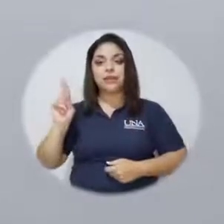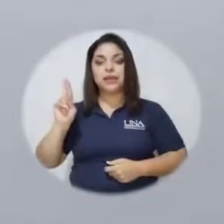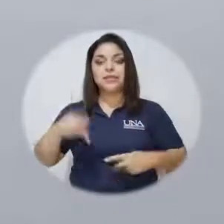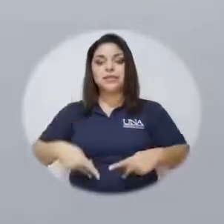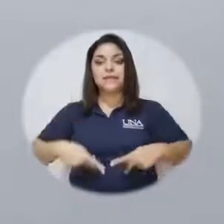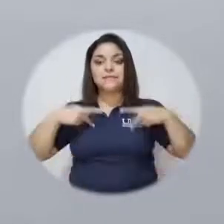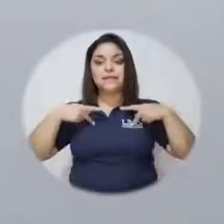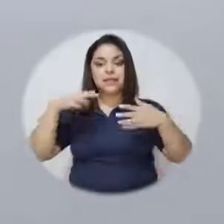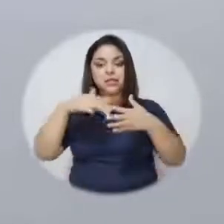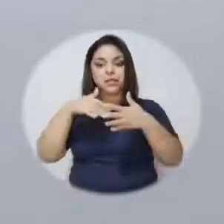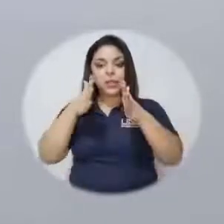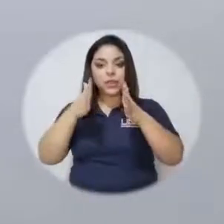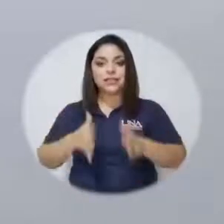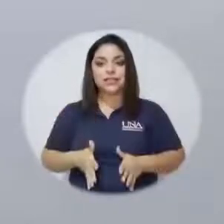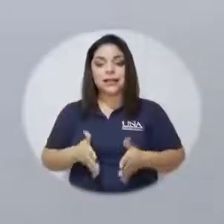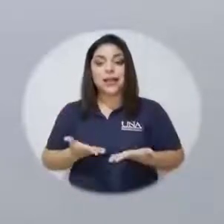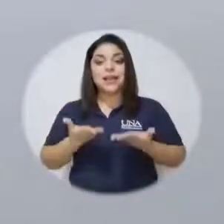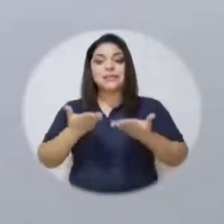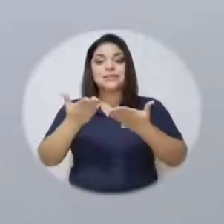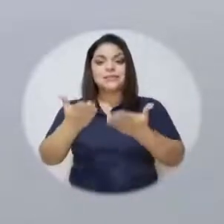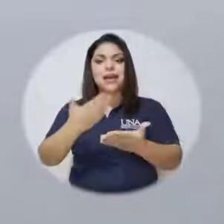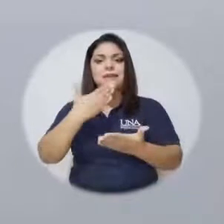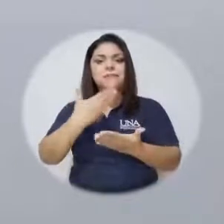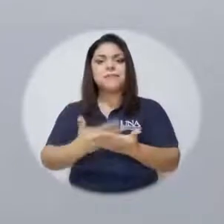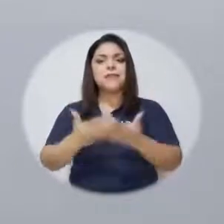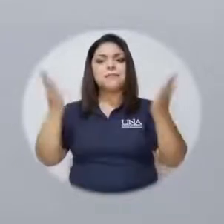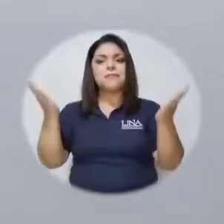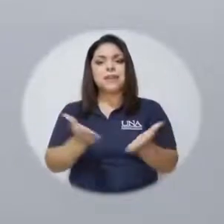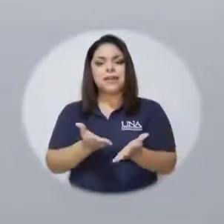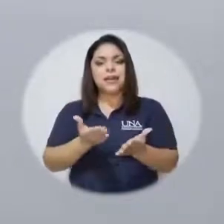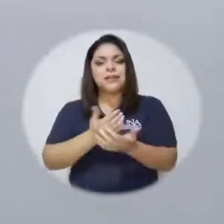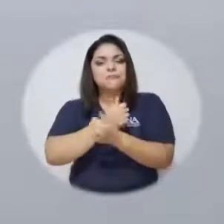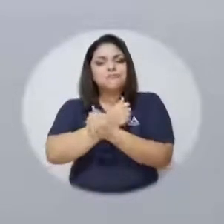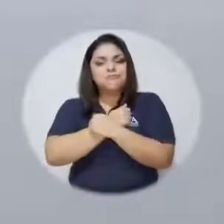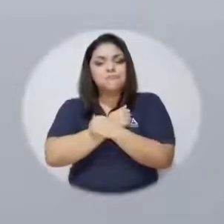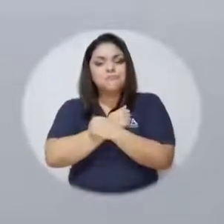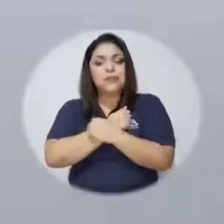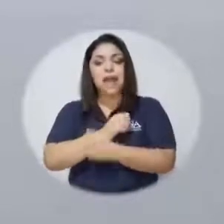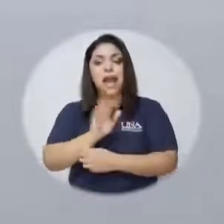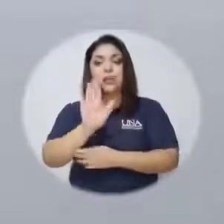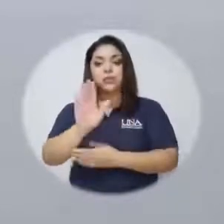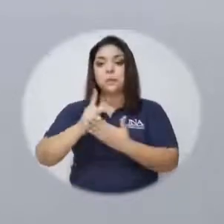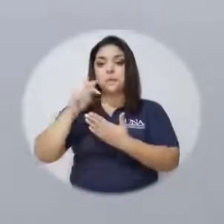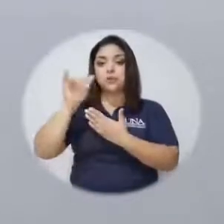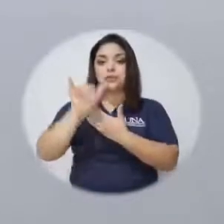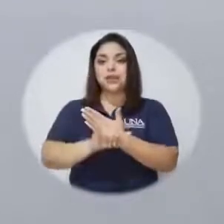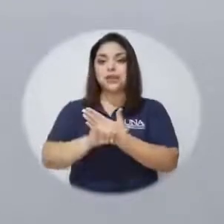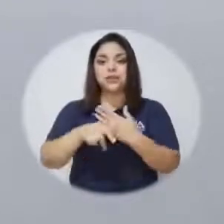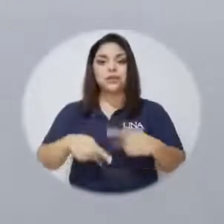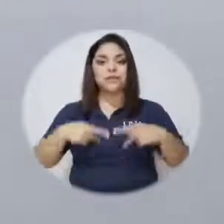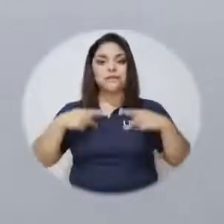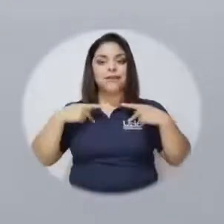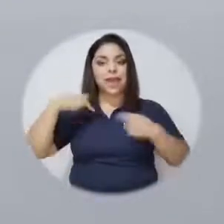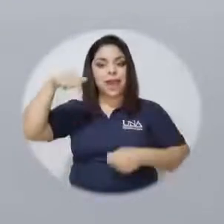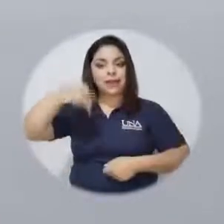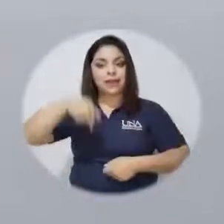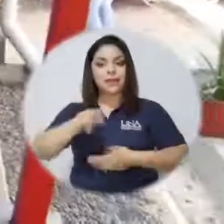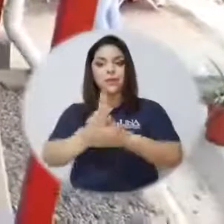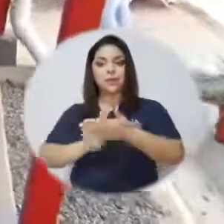Vida Estudiantil les brinda esta bienvenida calurosa a lo que es su proyecto de vida en la